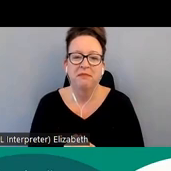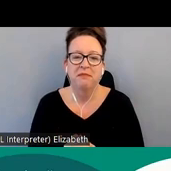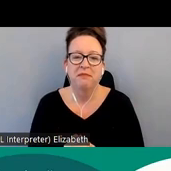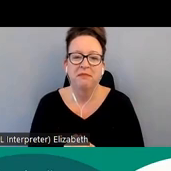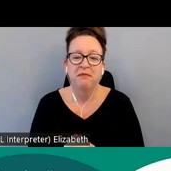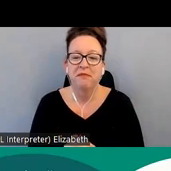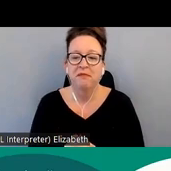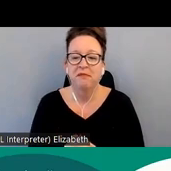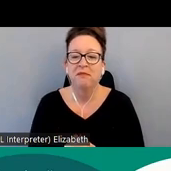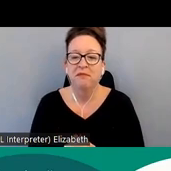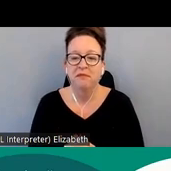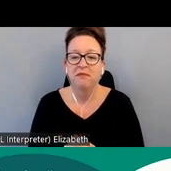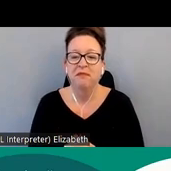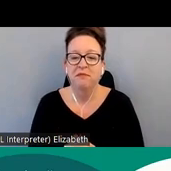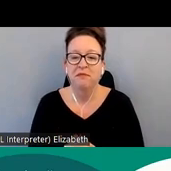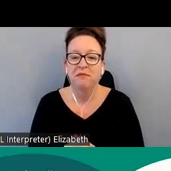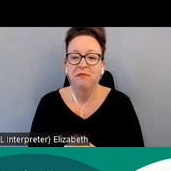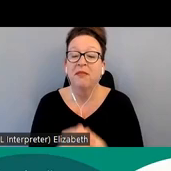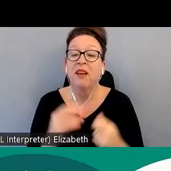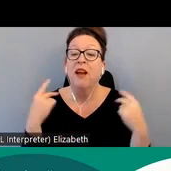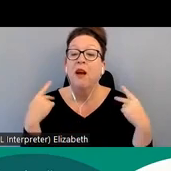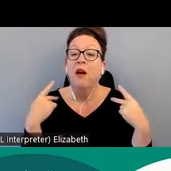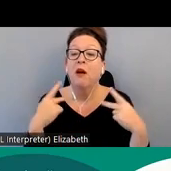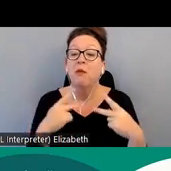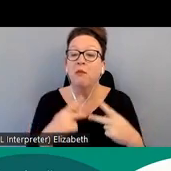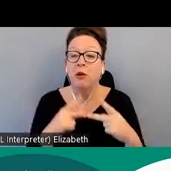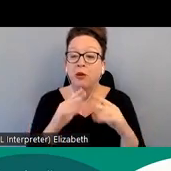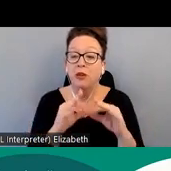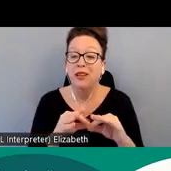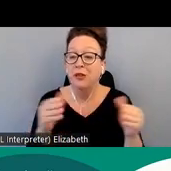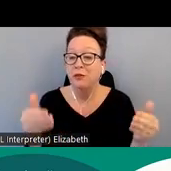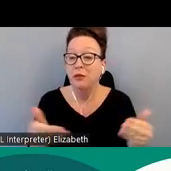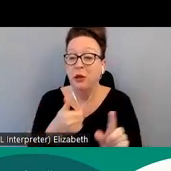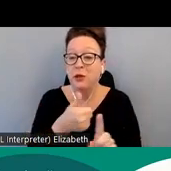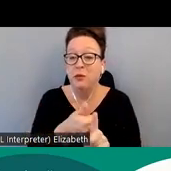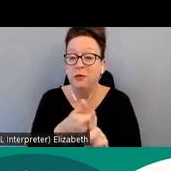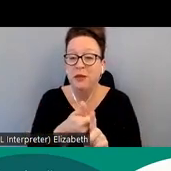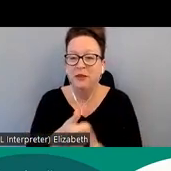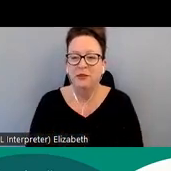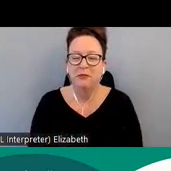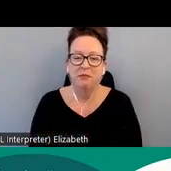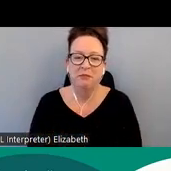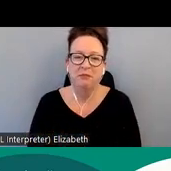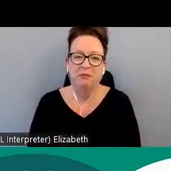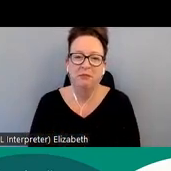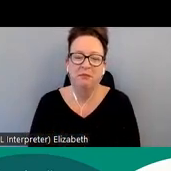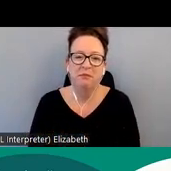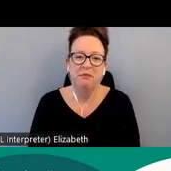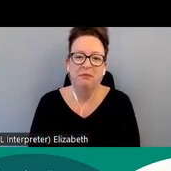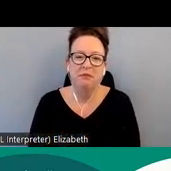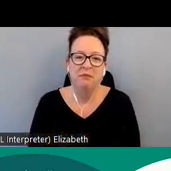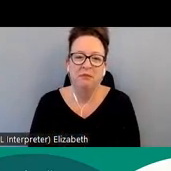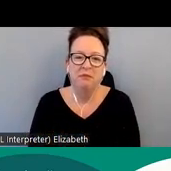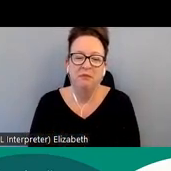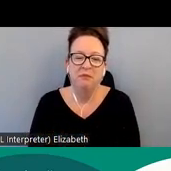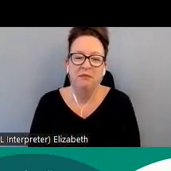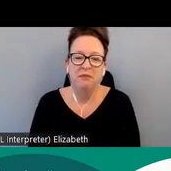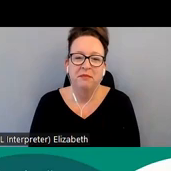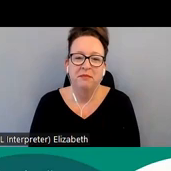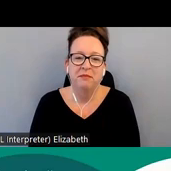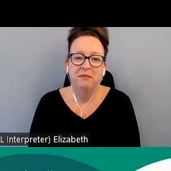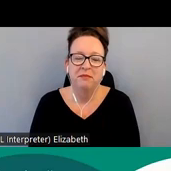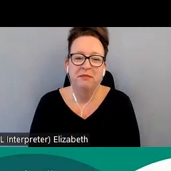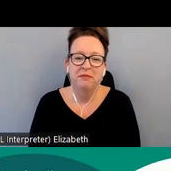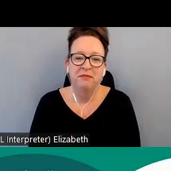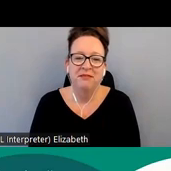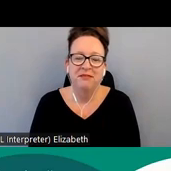Boa noite e bem-vindos à nossa sessão de hoje. Hoje nós teremos a Michelle Banks, que irá conversar conosco a